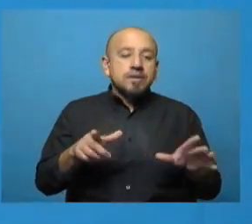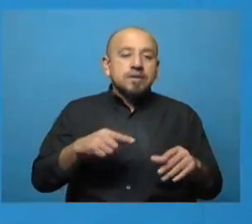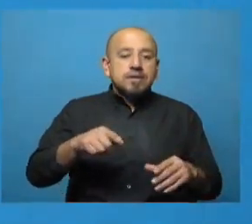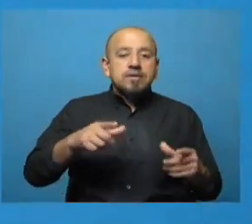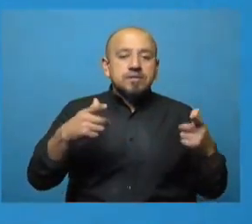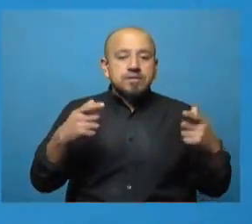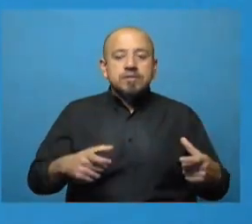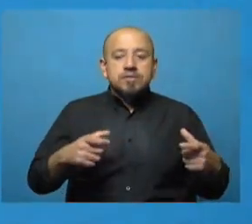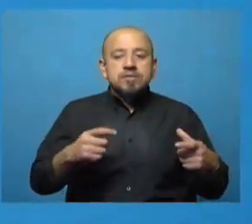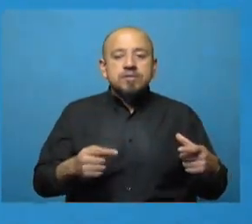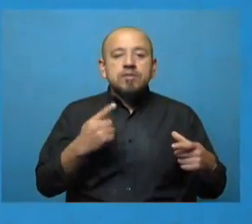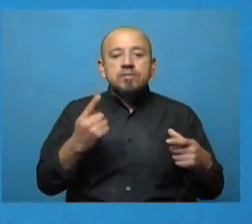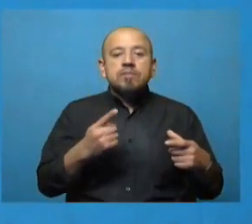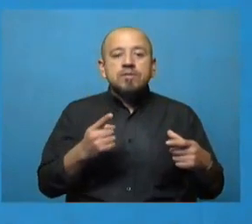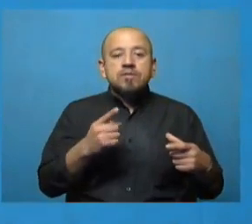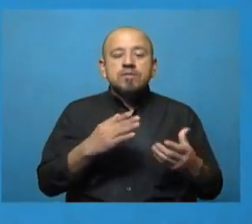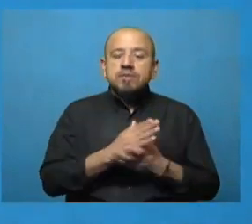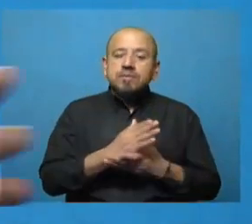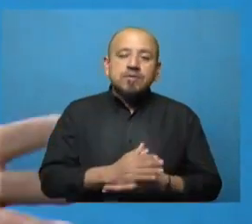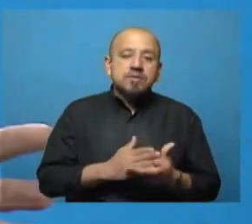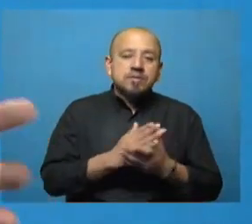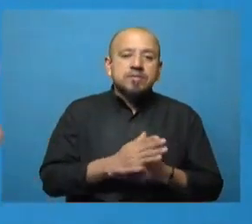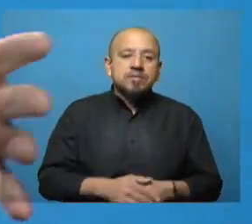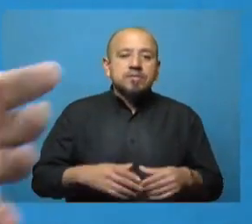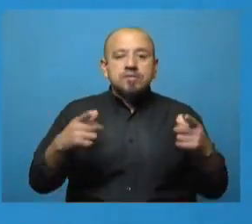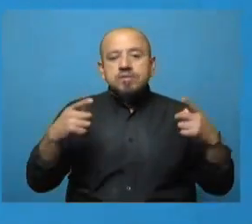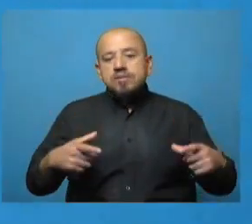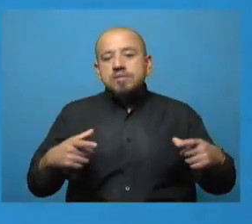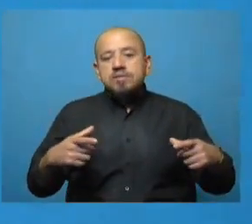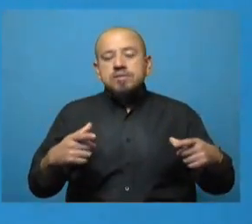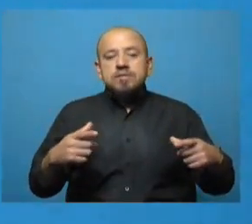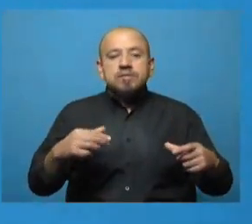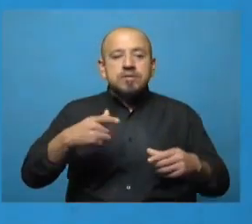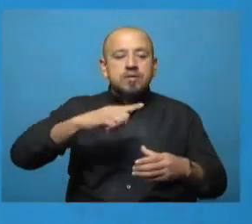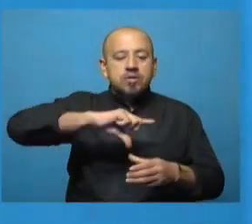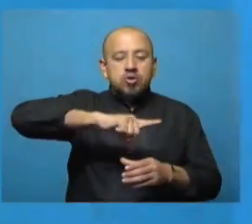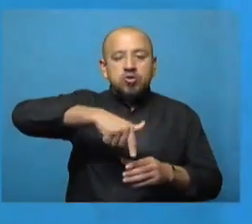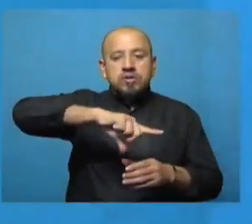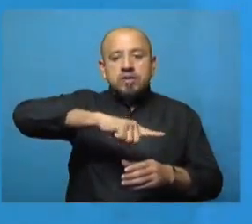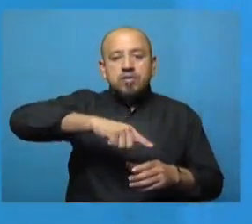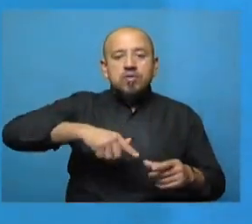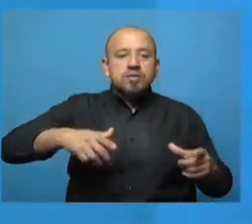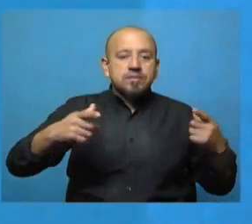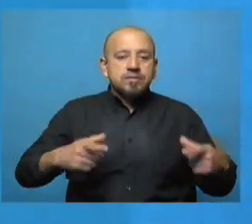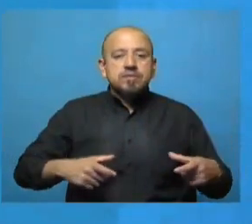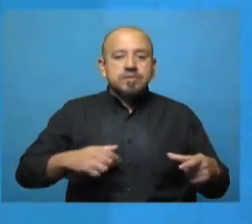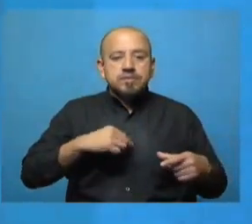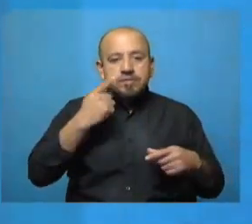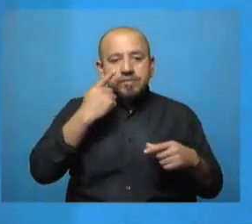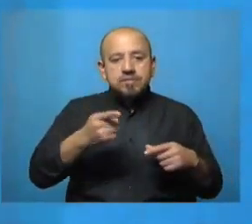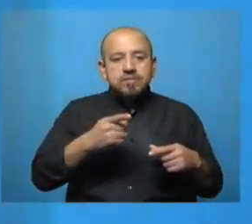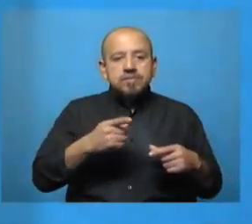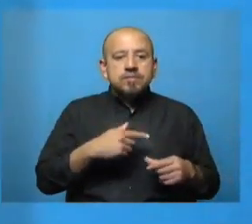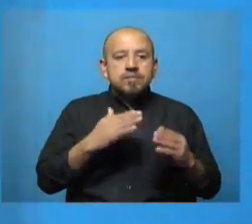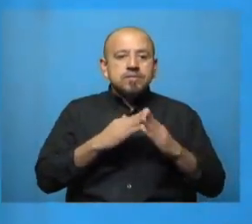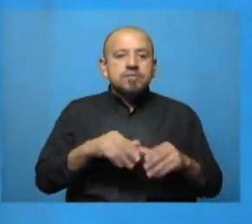fue lo primero que escuchaba todo el tiempo porque era el tocadisco que era la novedad un tocadisco que yo pedí Porque lo había visto en la casa de un